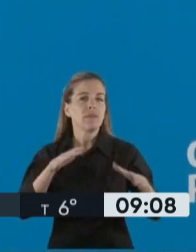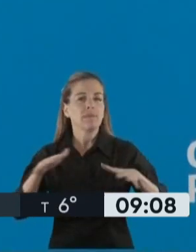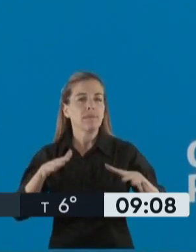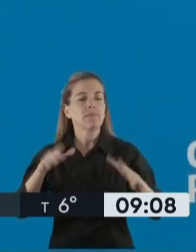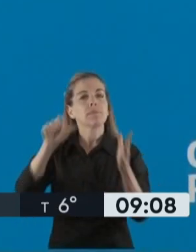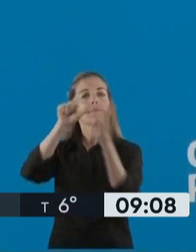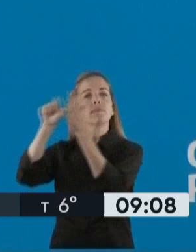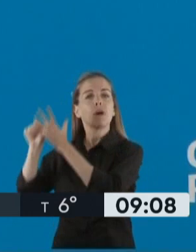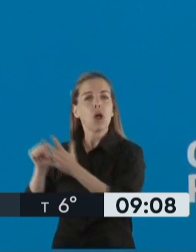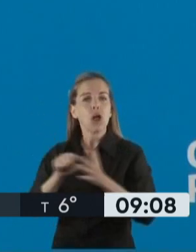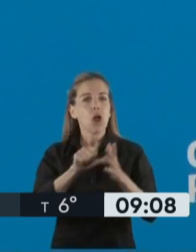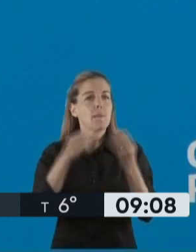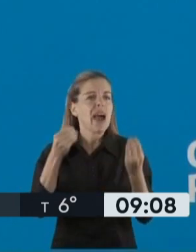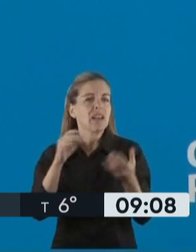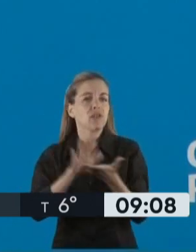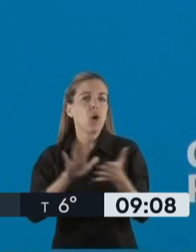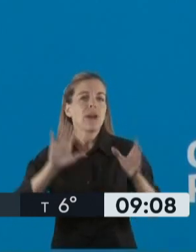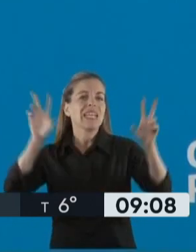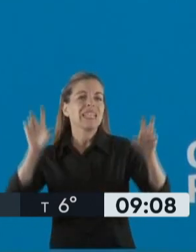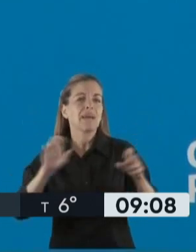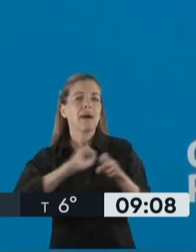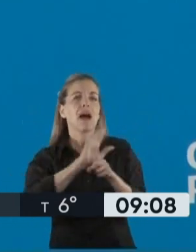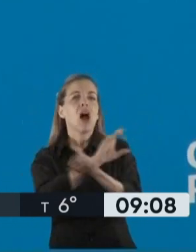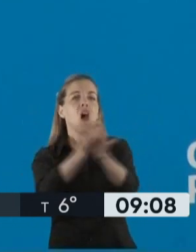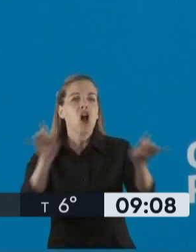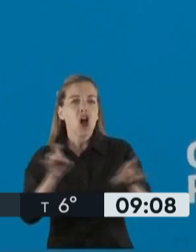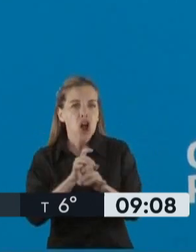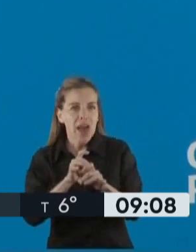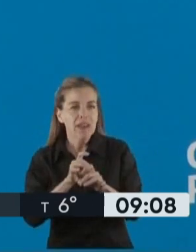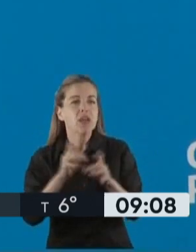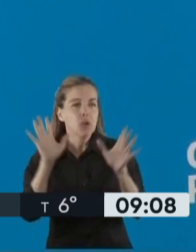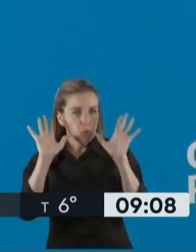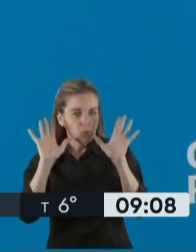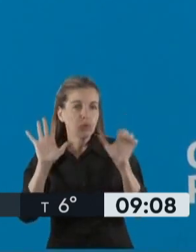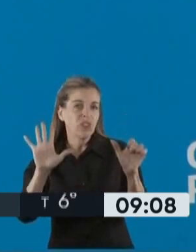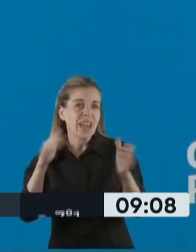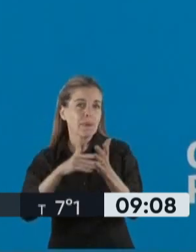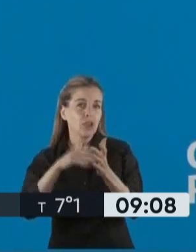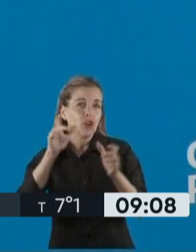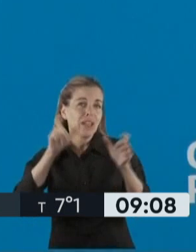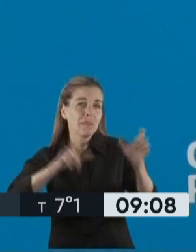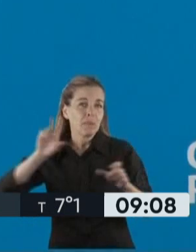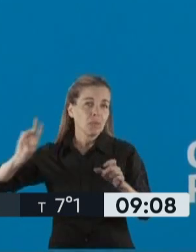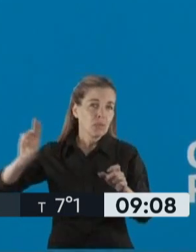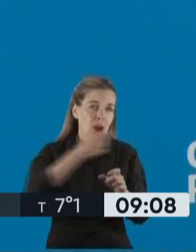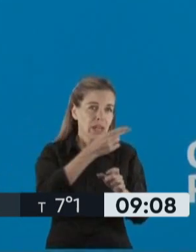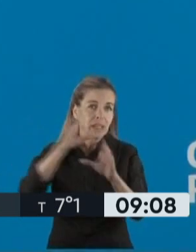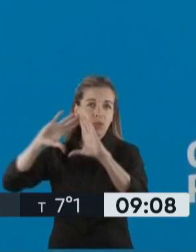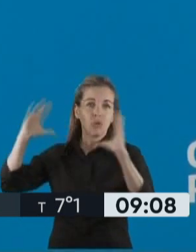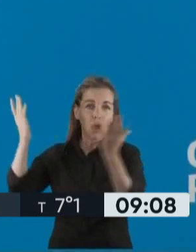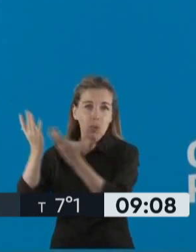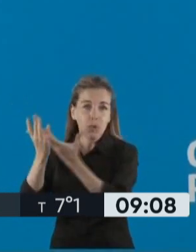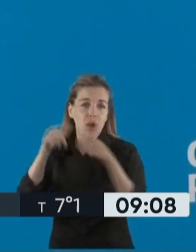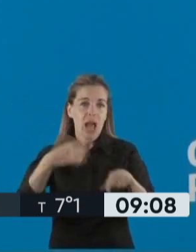cada país alrededor de la pandemia del COVID que vivimos y que ocasionó más de 6 millones de muertos en el mundo y una cantidad de muertos en